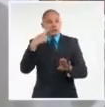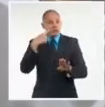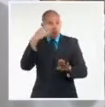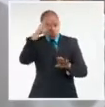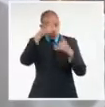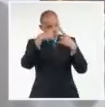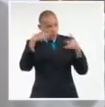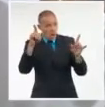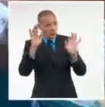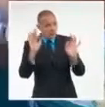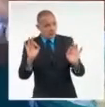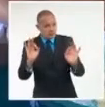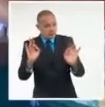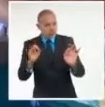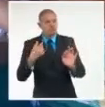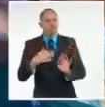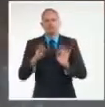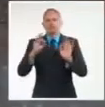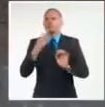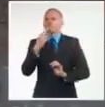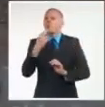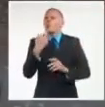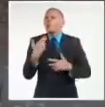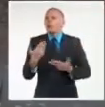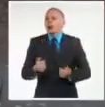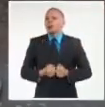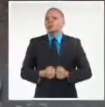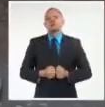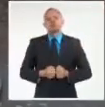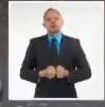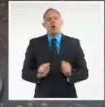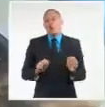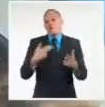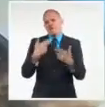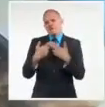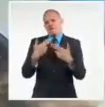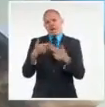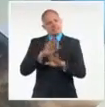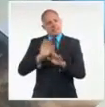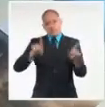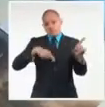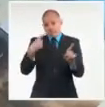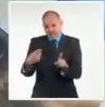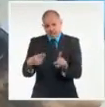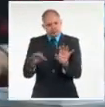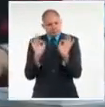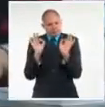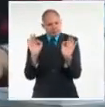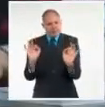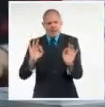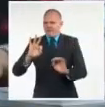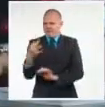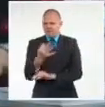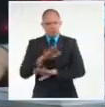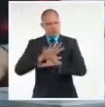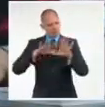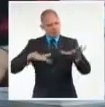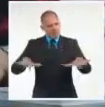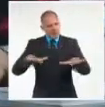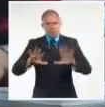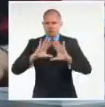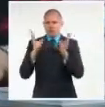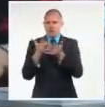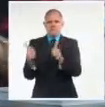Y podemos asegurar con total tranquilidad que el país está listo, el órgano electoral, el Consejo Electoral Nacional, a